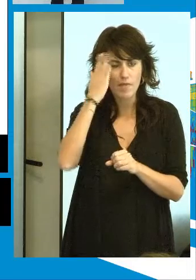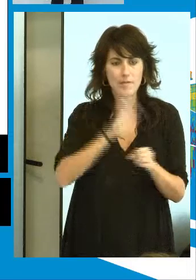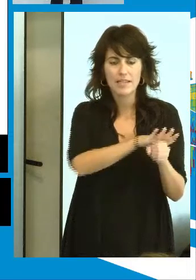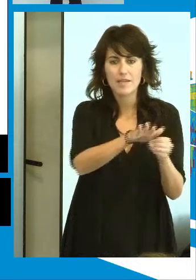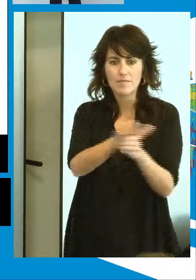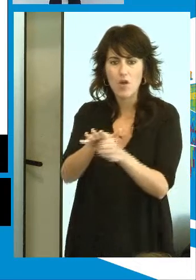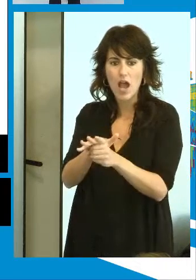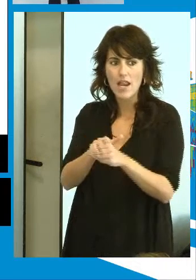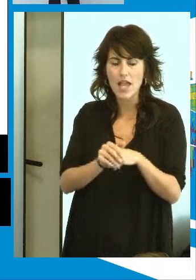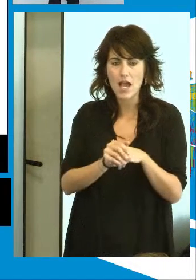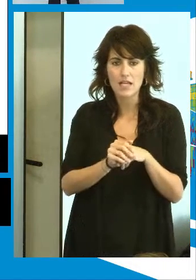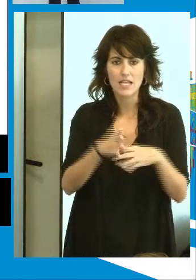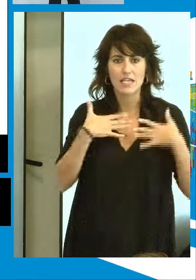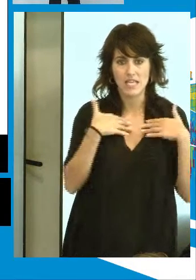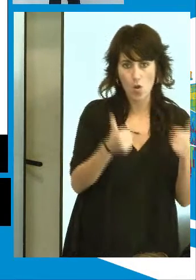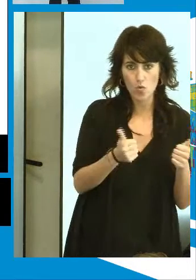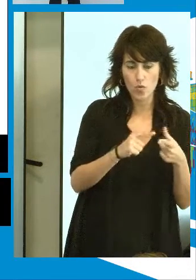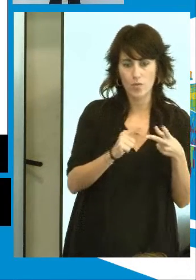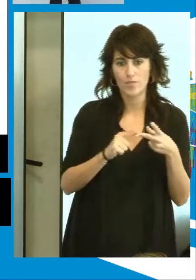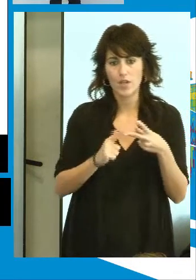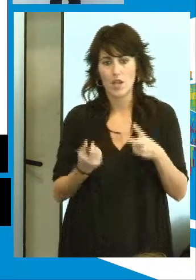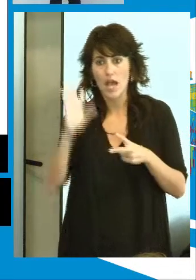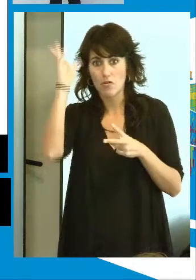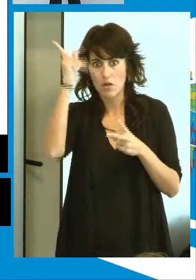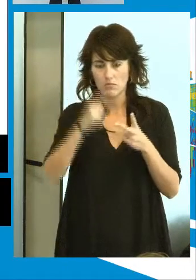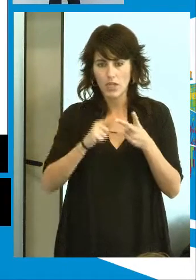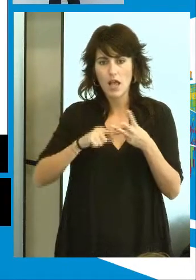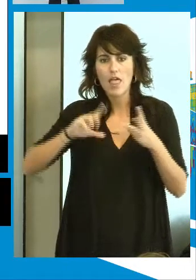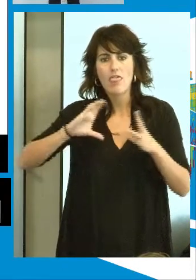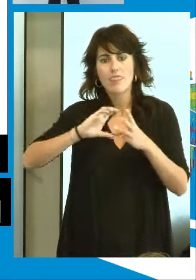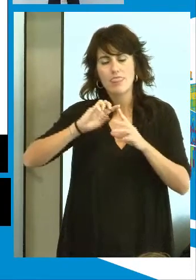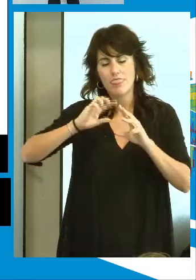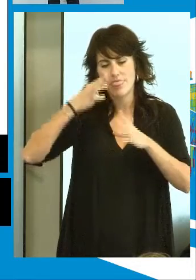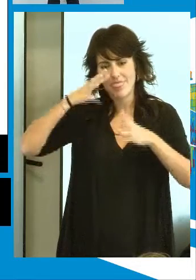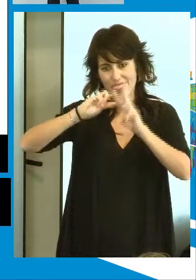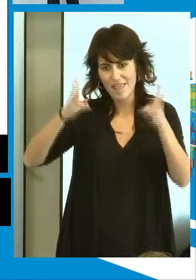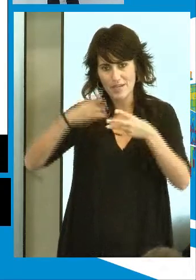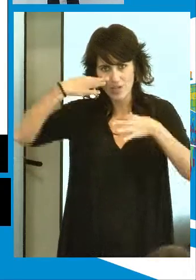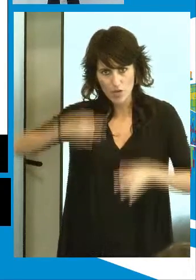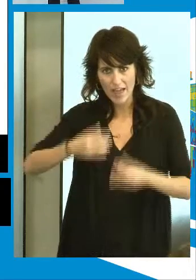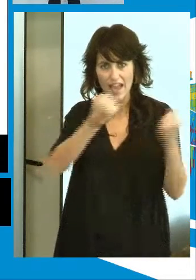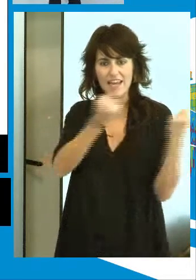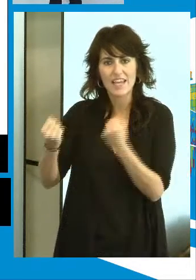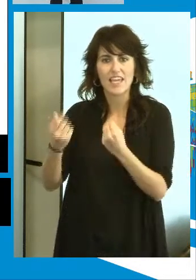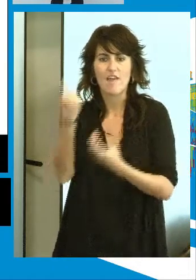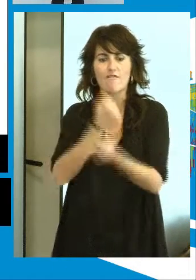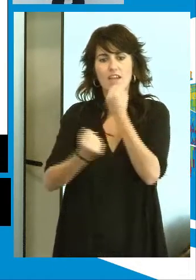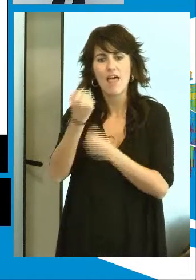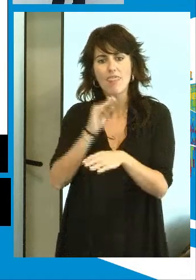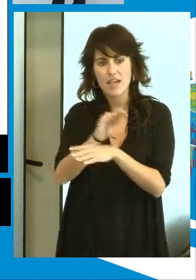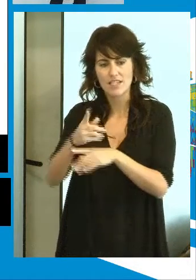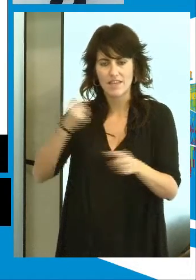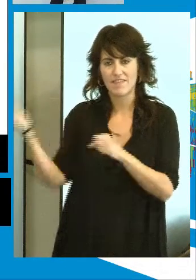áreas de salud, aeronáutica, ciberseguridad, energía, finanzas y distribución,